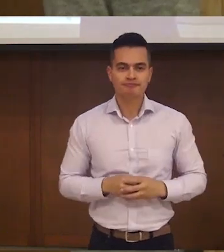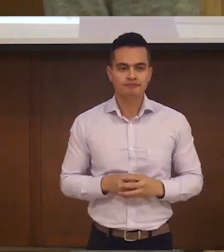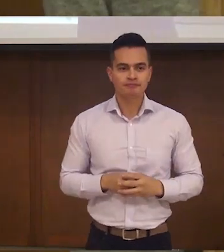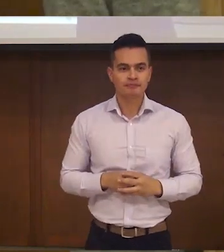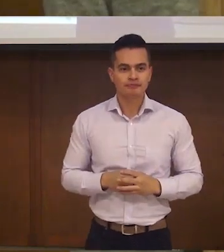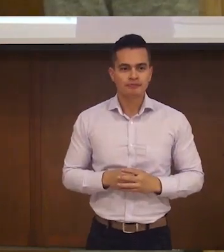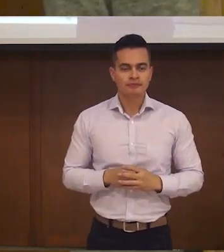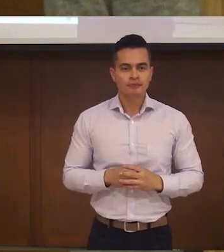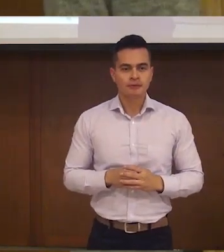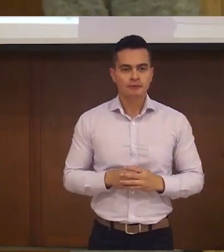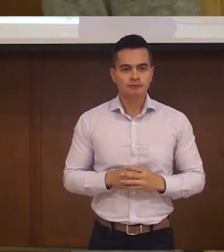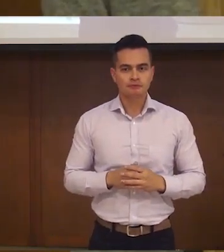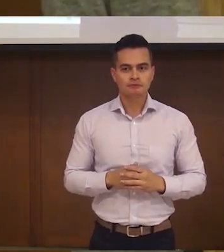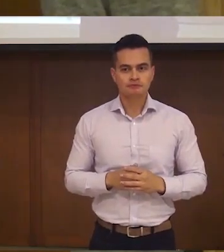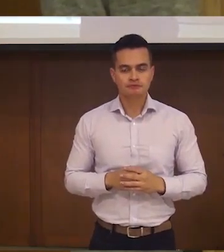En